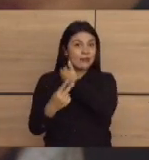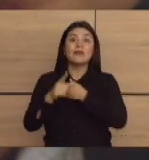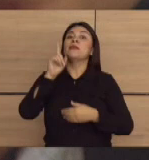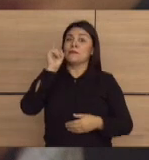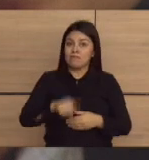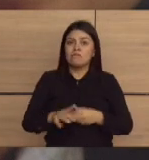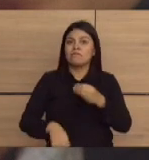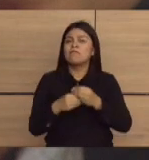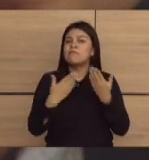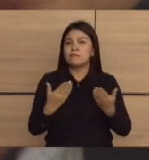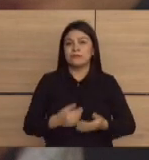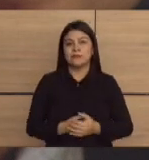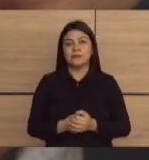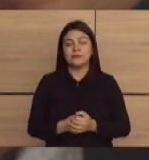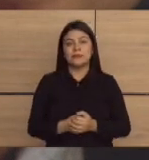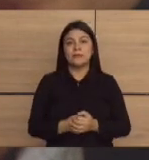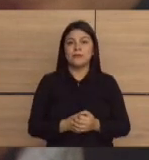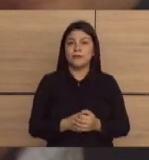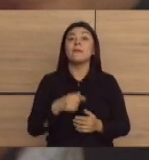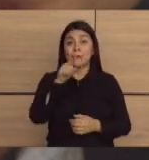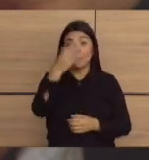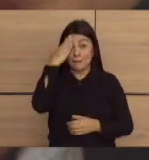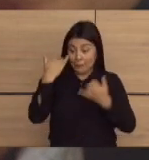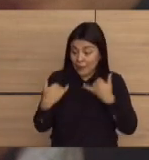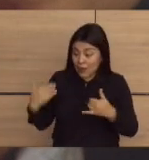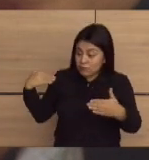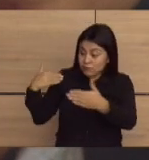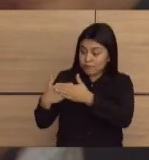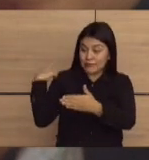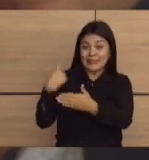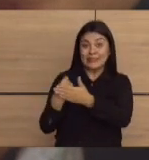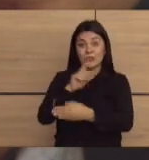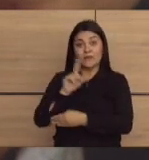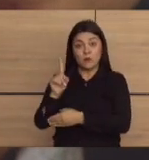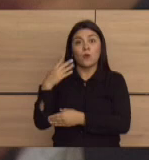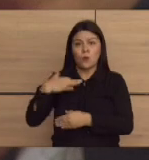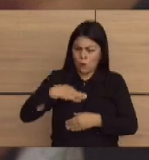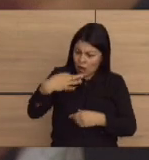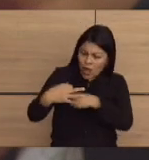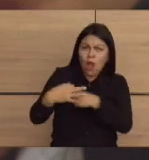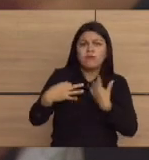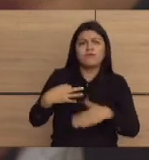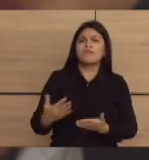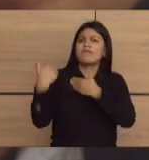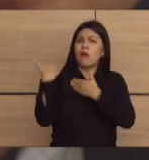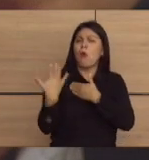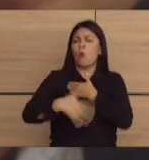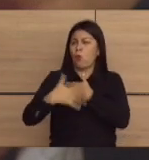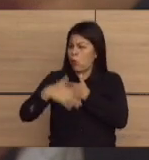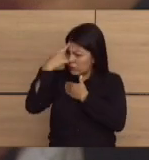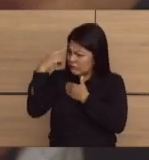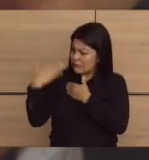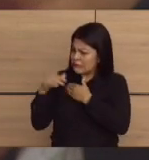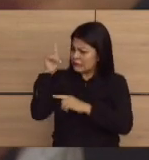capacidad de entender que en el siglo XXI la ética también implica una responsabilidad con el medio ambiente y con los